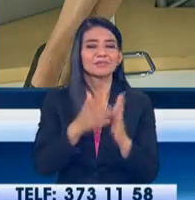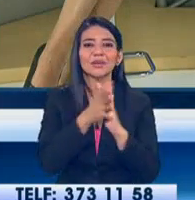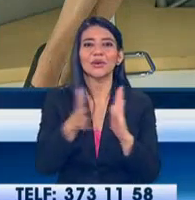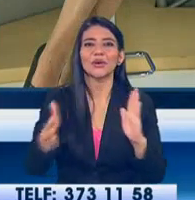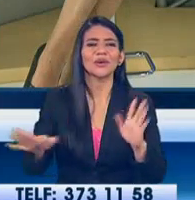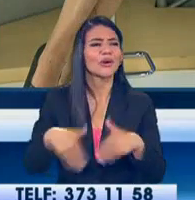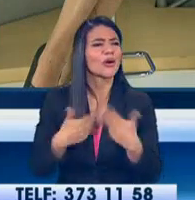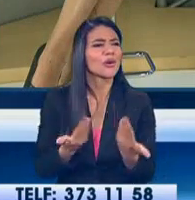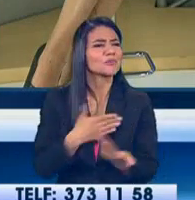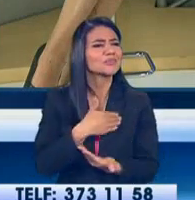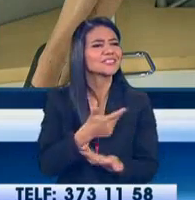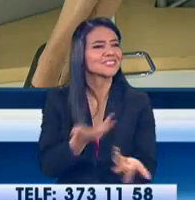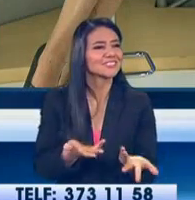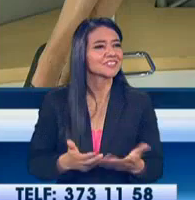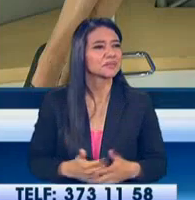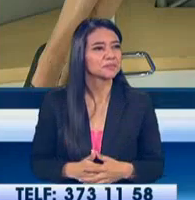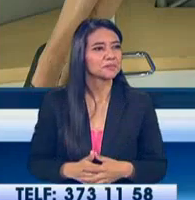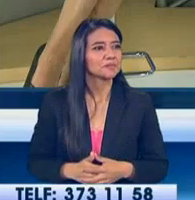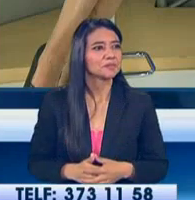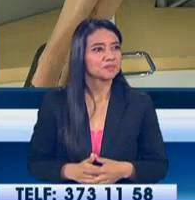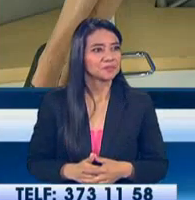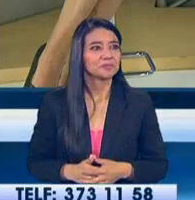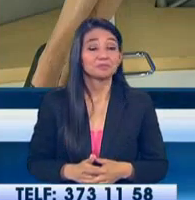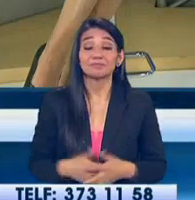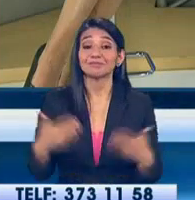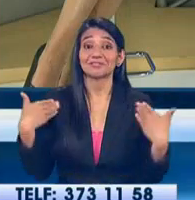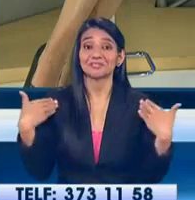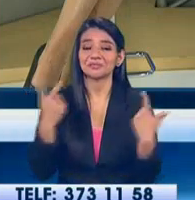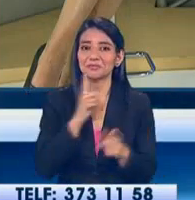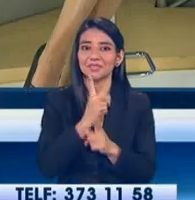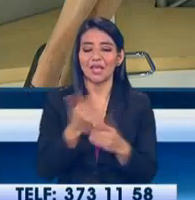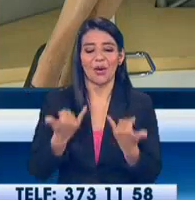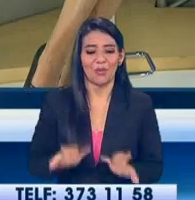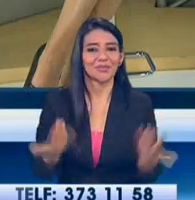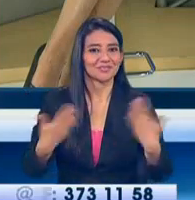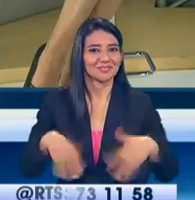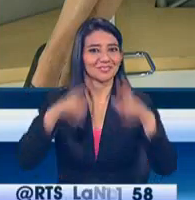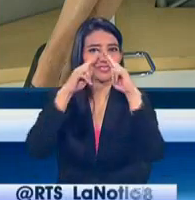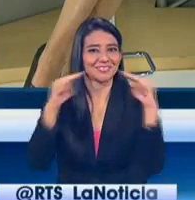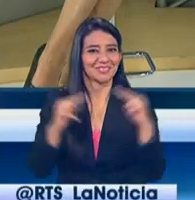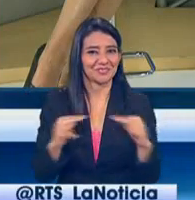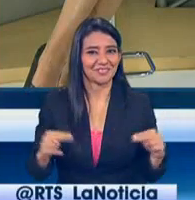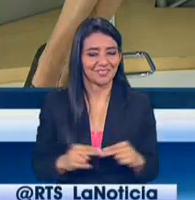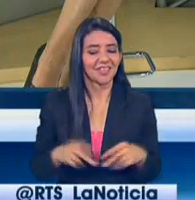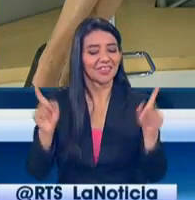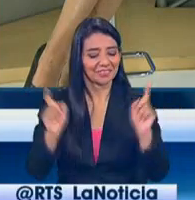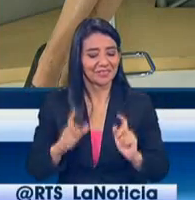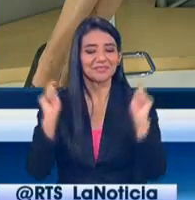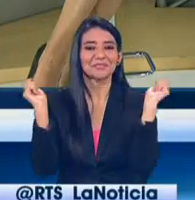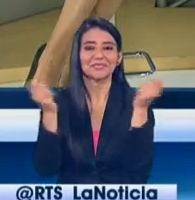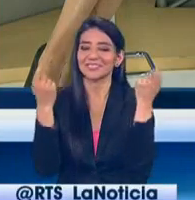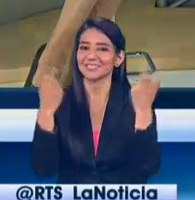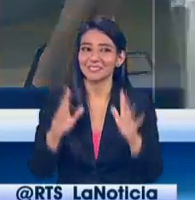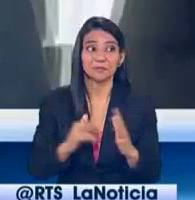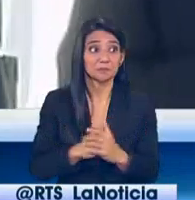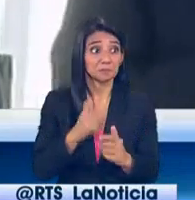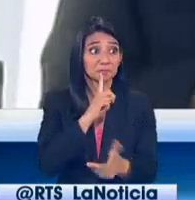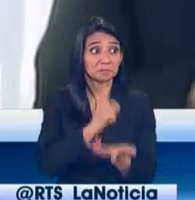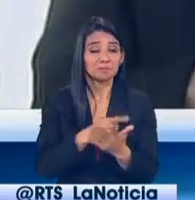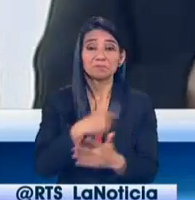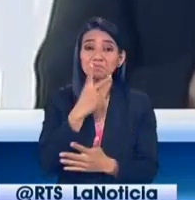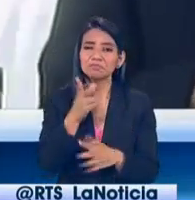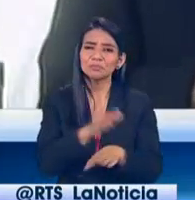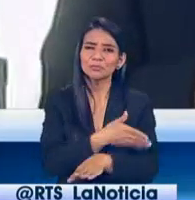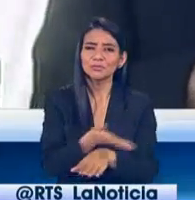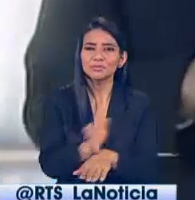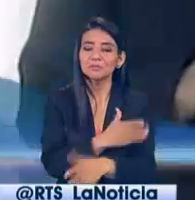¿Cómo está el ambiente por allá? Felices porque hoy es la Navidad y hay que celebrarla, por supuesto, y como veíamos, la música,